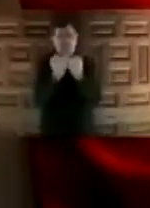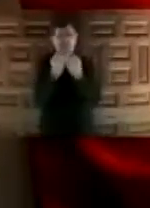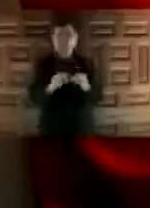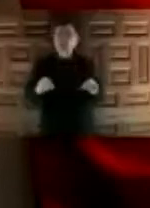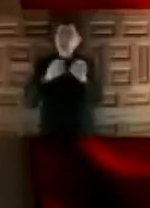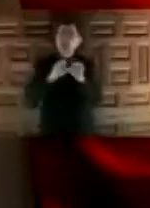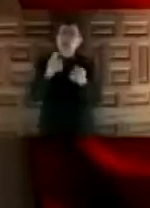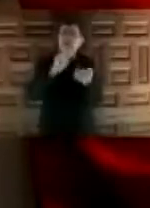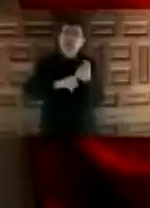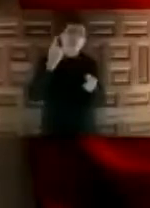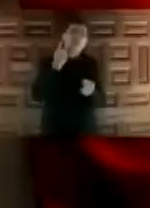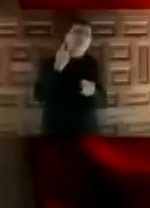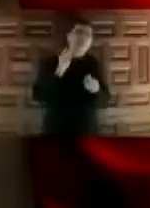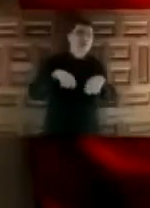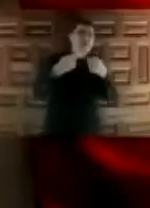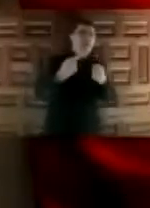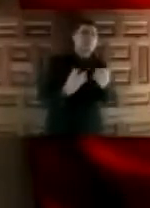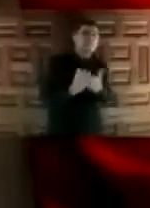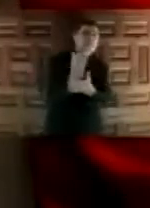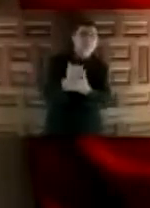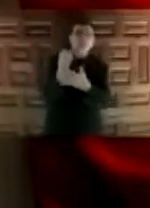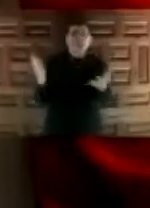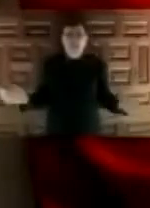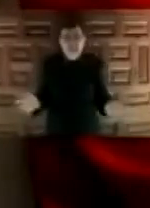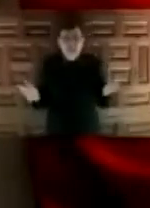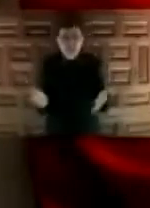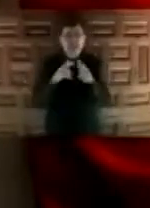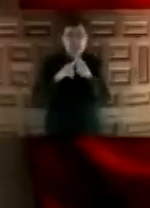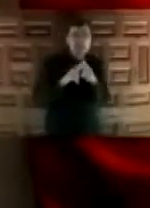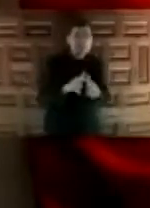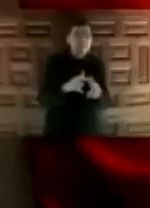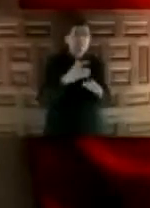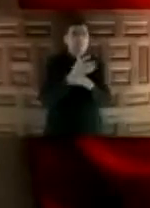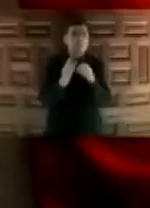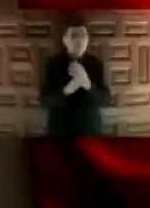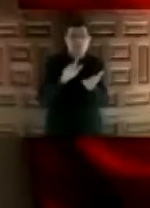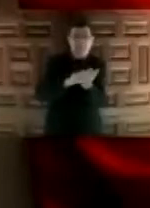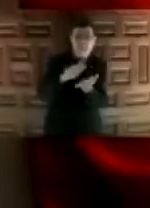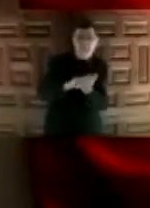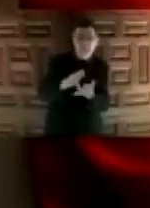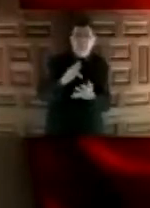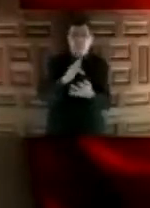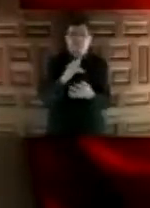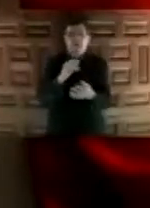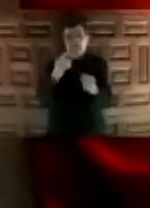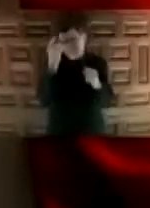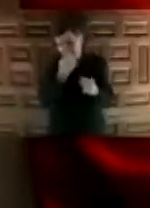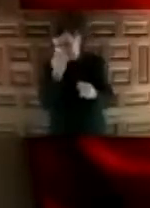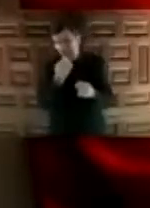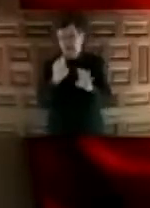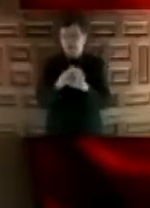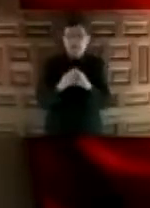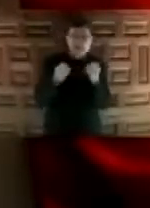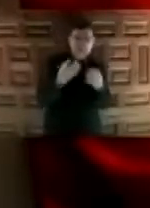lado, las políticas para garantizar el acceso, promoción de la permanencia, apoyos académicos, gratuidad a través